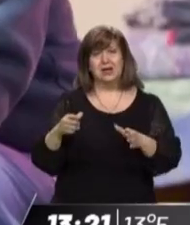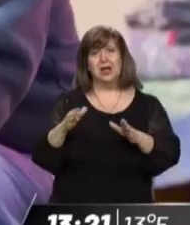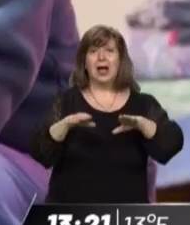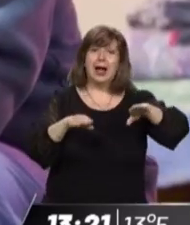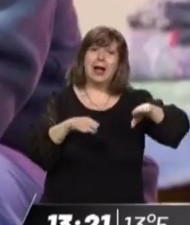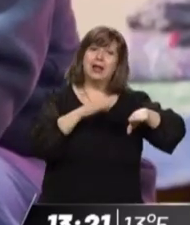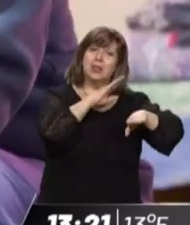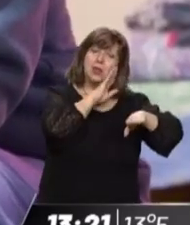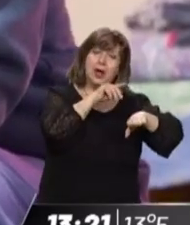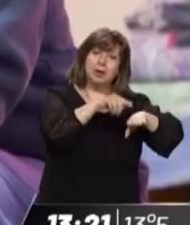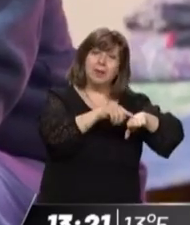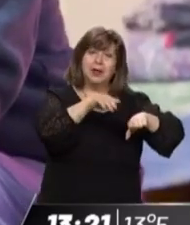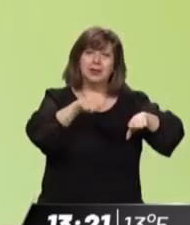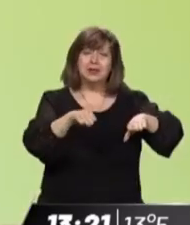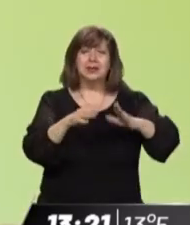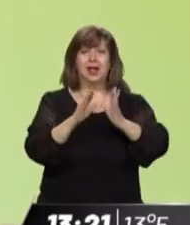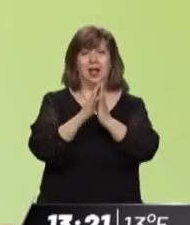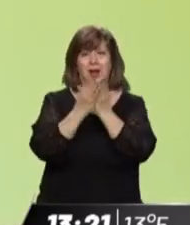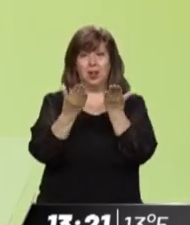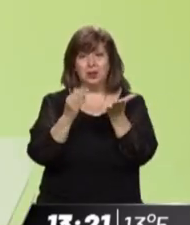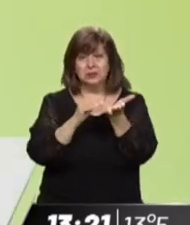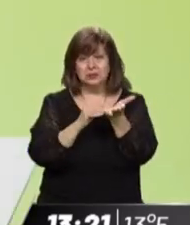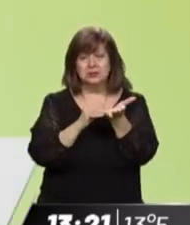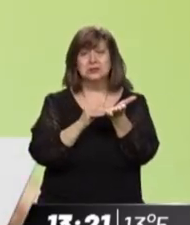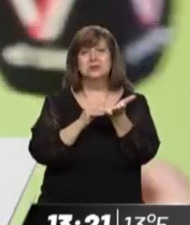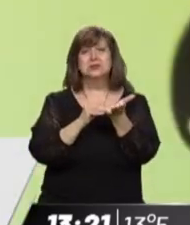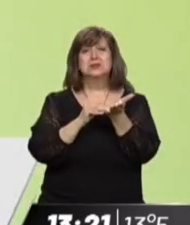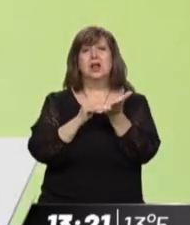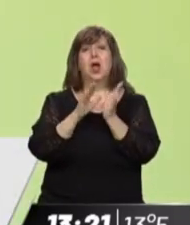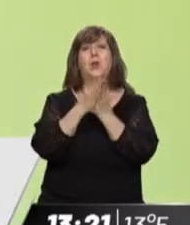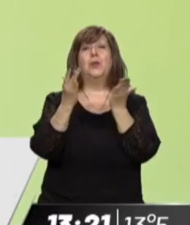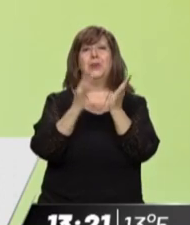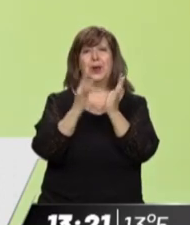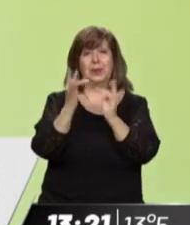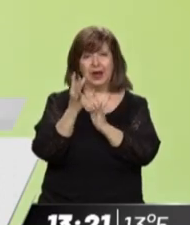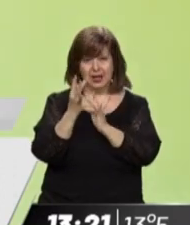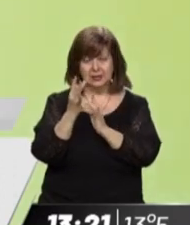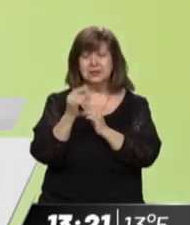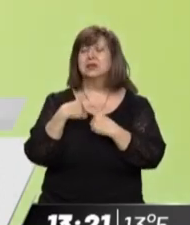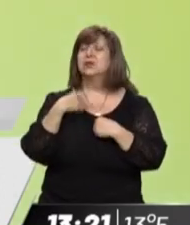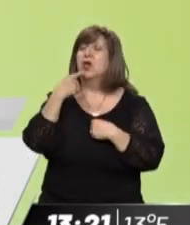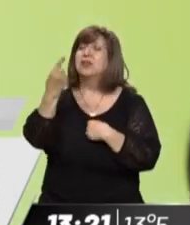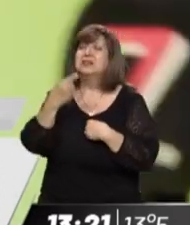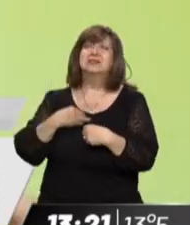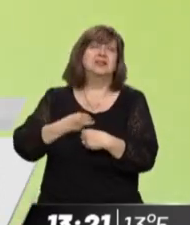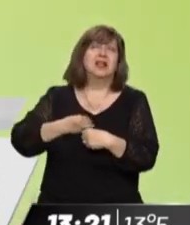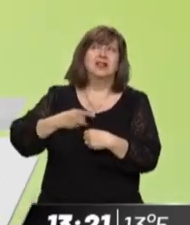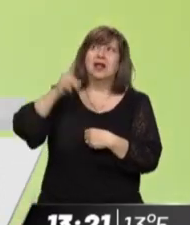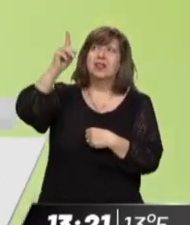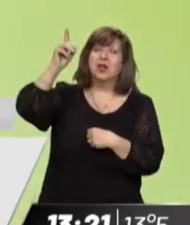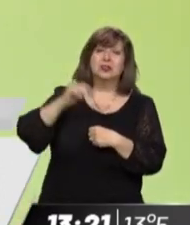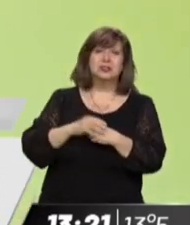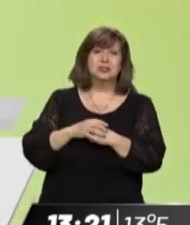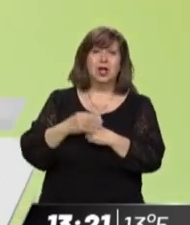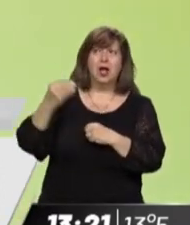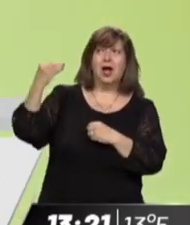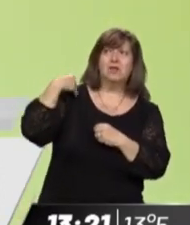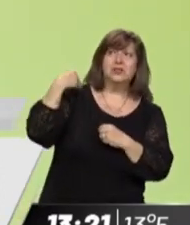del camino es Dios. Hoy estoy bien. ¿Qué te dice Dios? ¿Qué sentís? ¿Qué te llega? Que no me